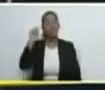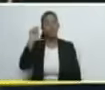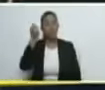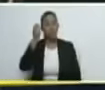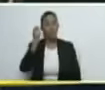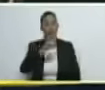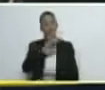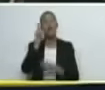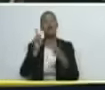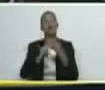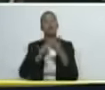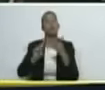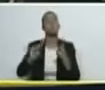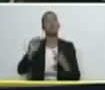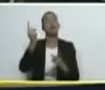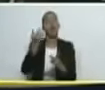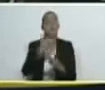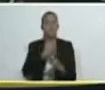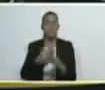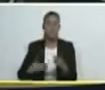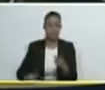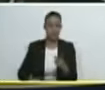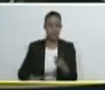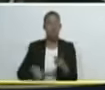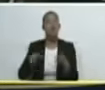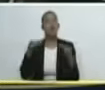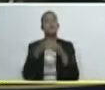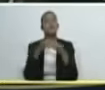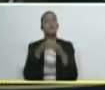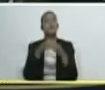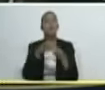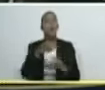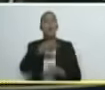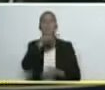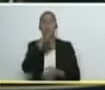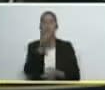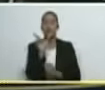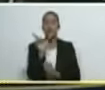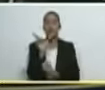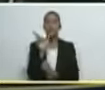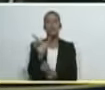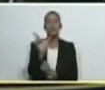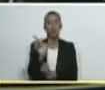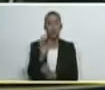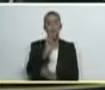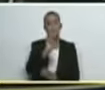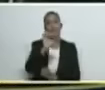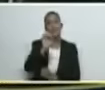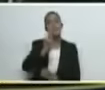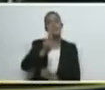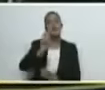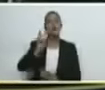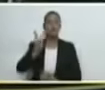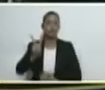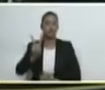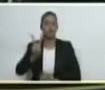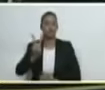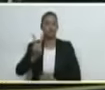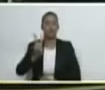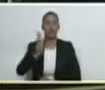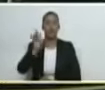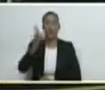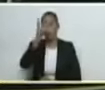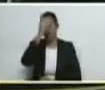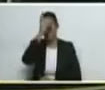la Organización con Fines Políticos Partido Socialista Unido de Venezuela, PSUV, el ciudadano Diosdado